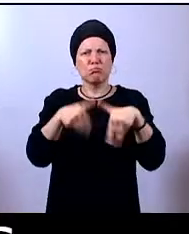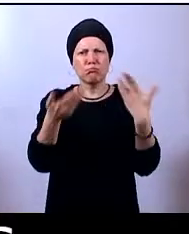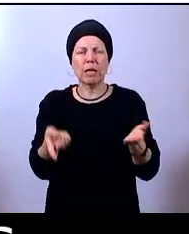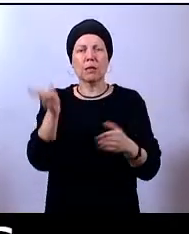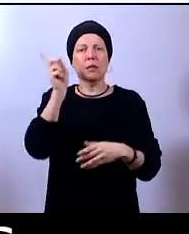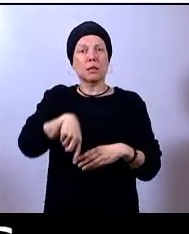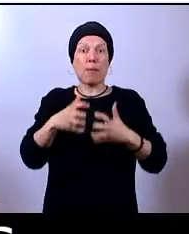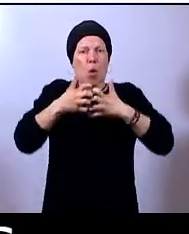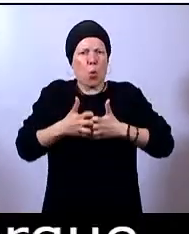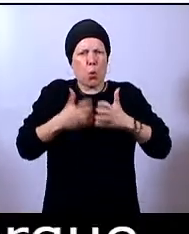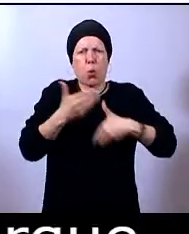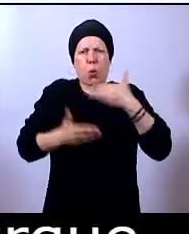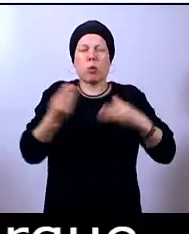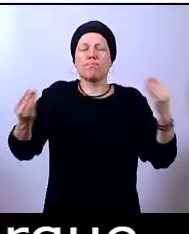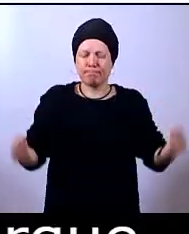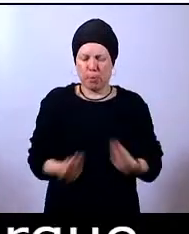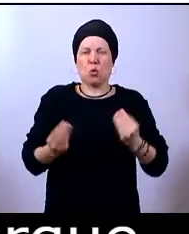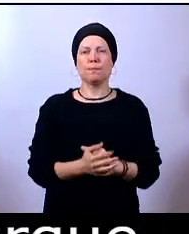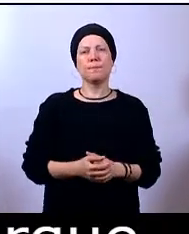mejorar su funcionalidad.